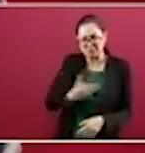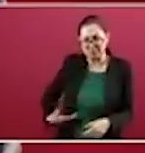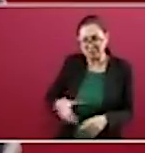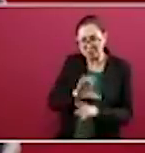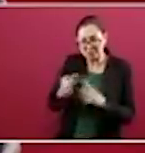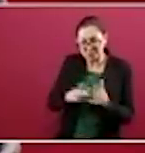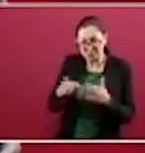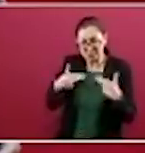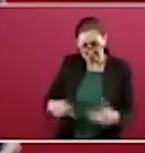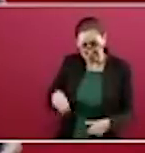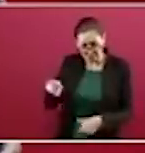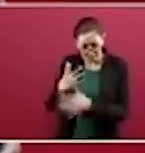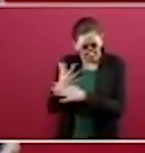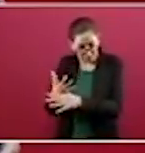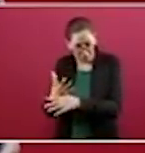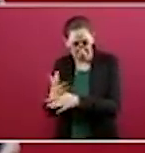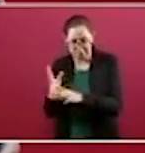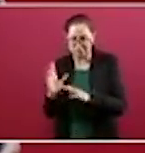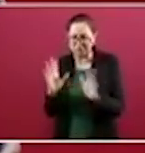Humanos, no lo creo.